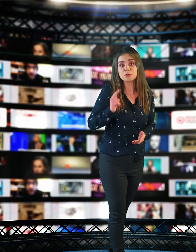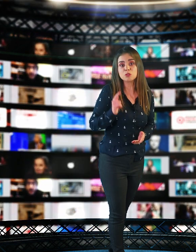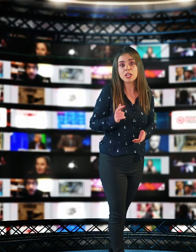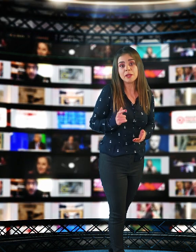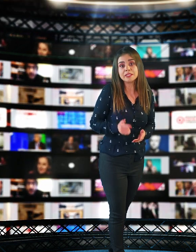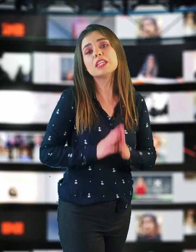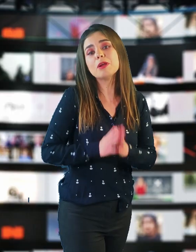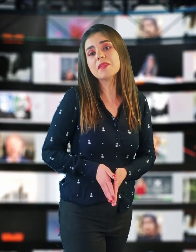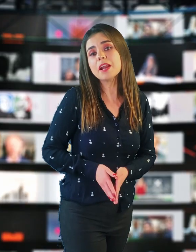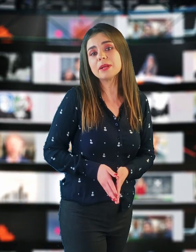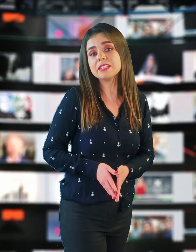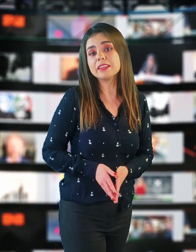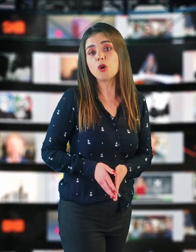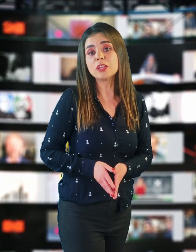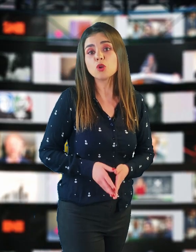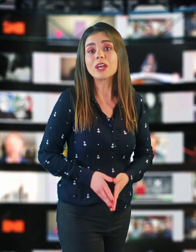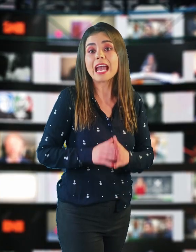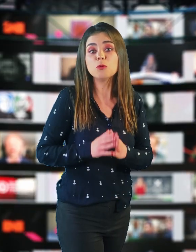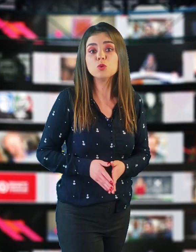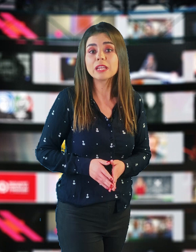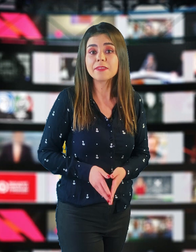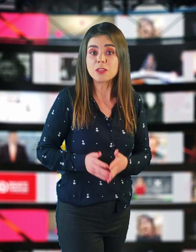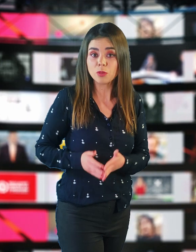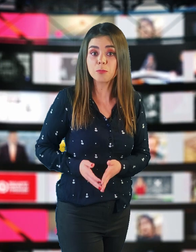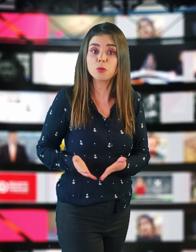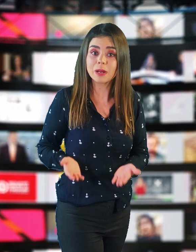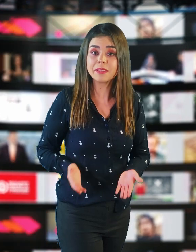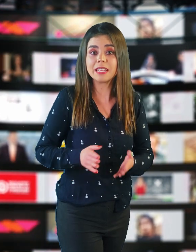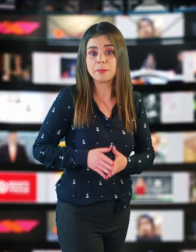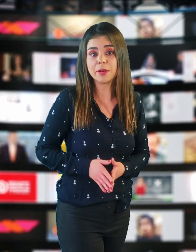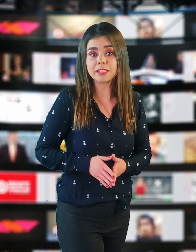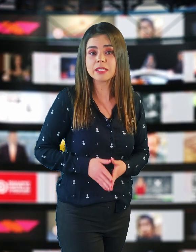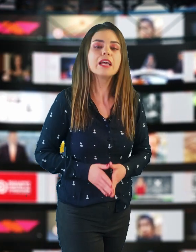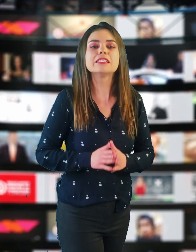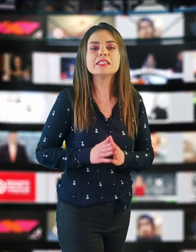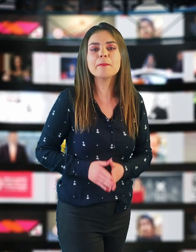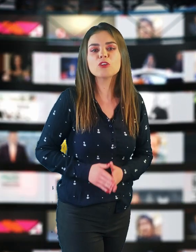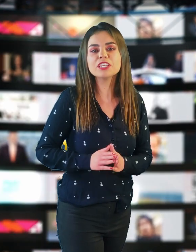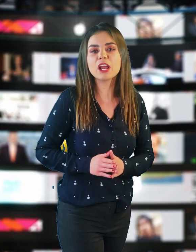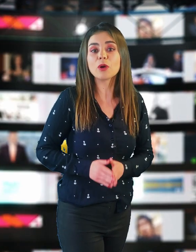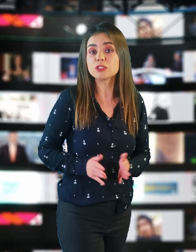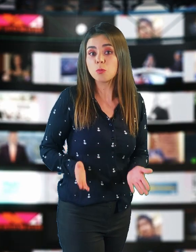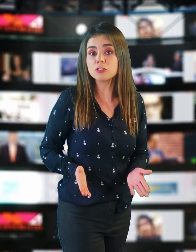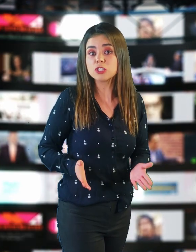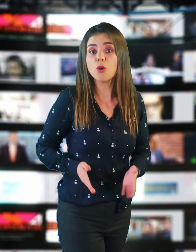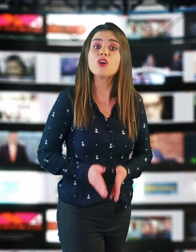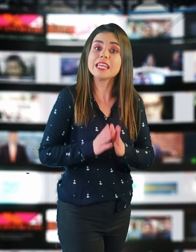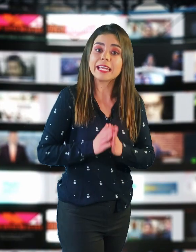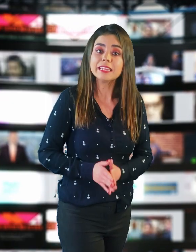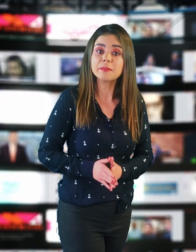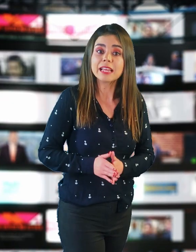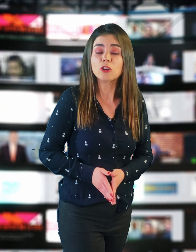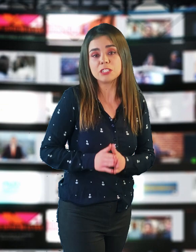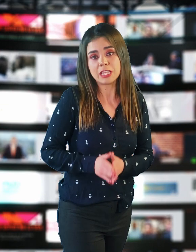resulten responsables. De igual manera, el presidente comentó que hay voluntad de ayudar por parte de las empresas. Sin embargo, señaló que es un proceso